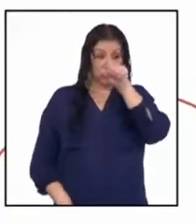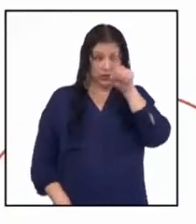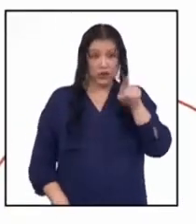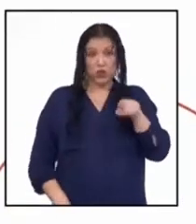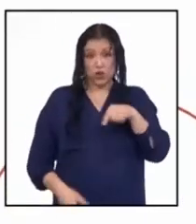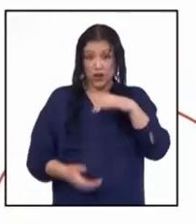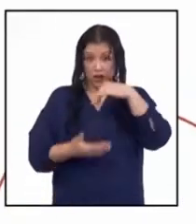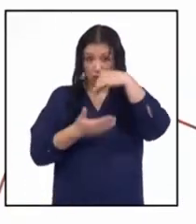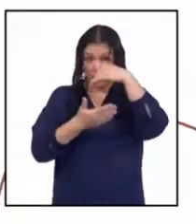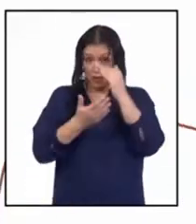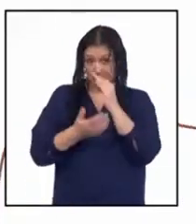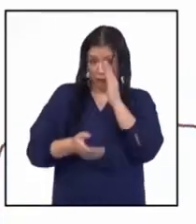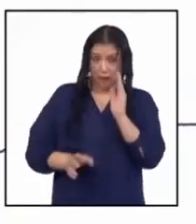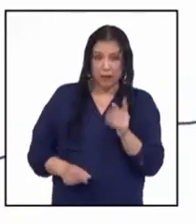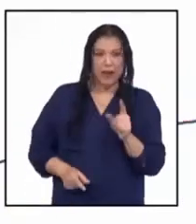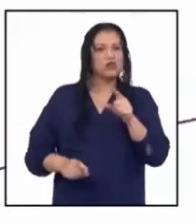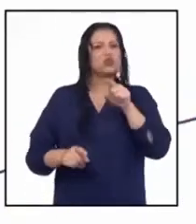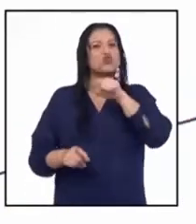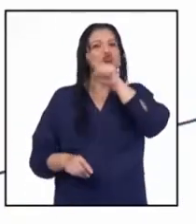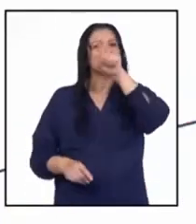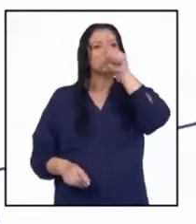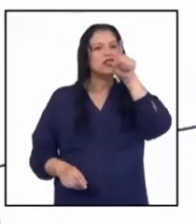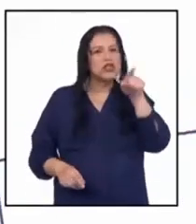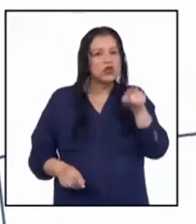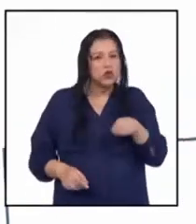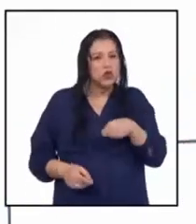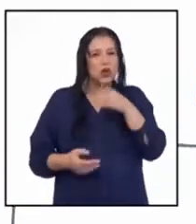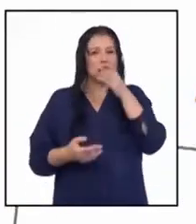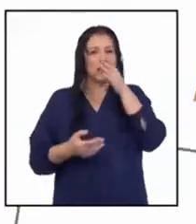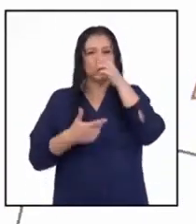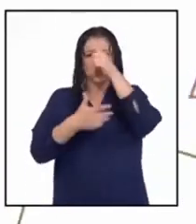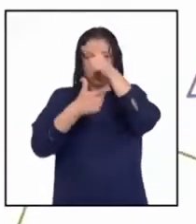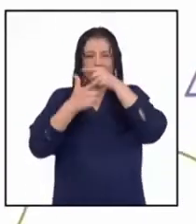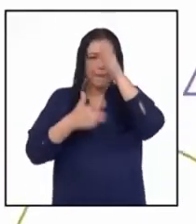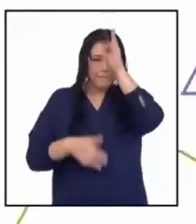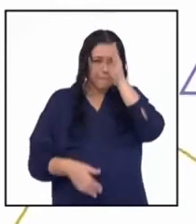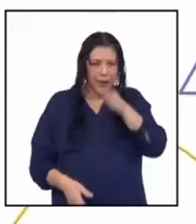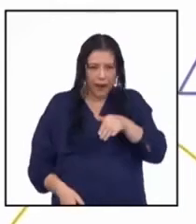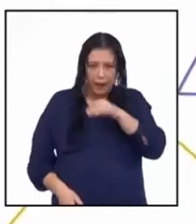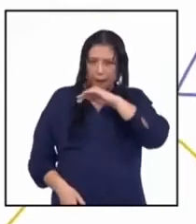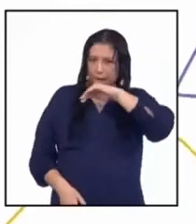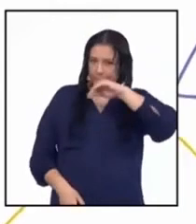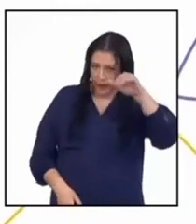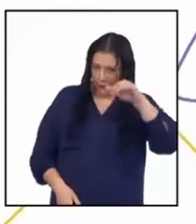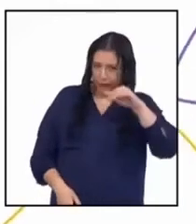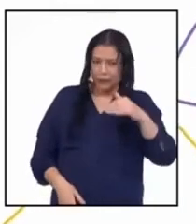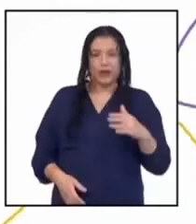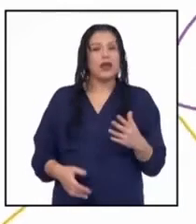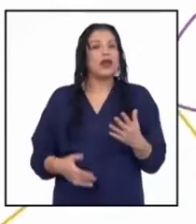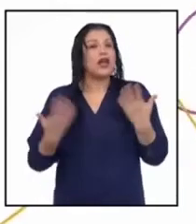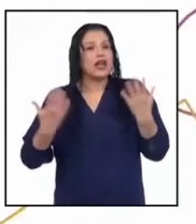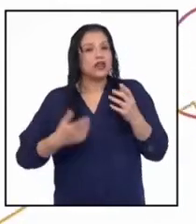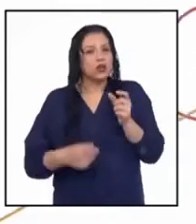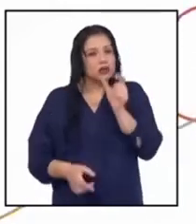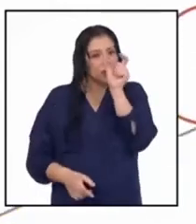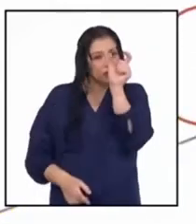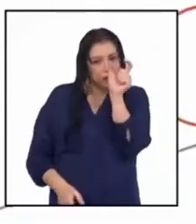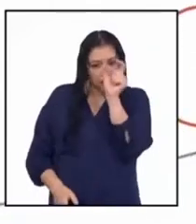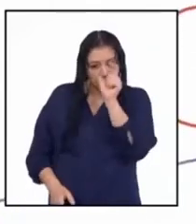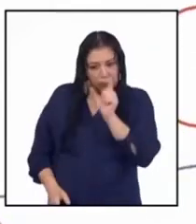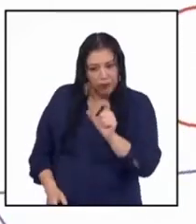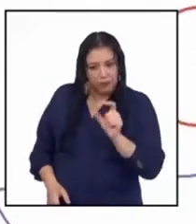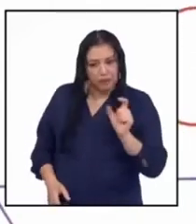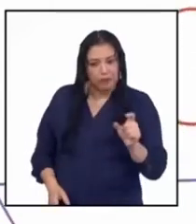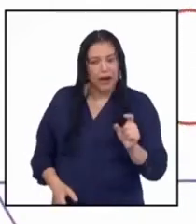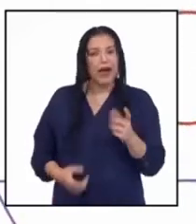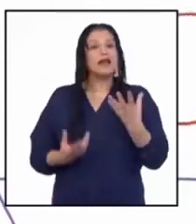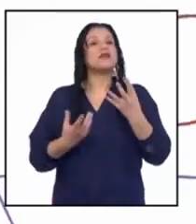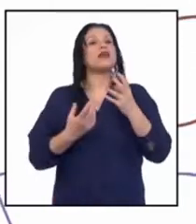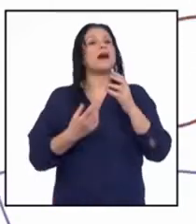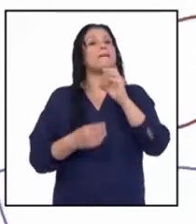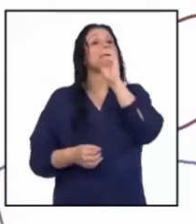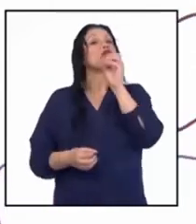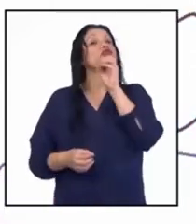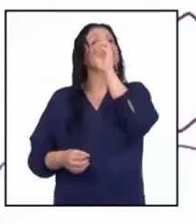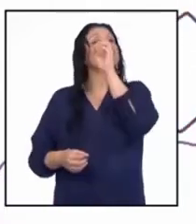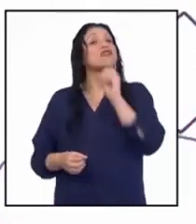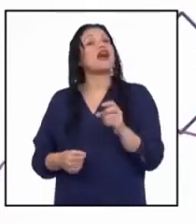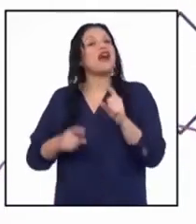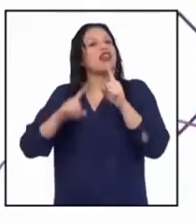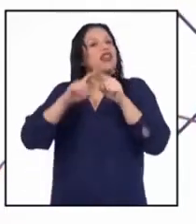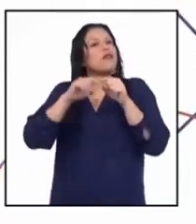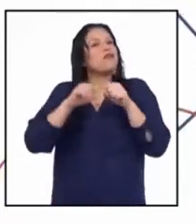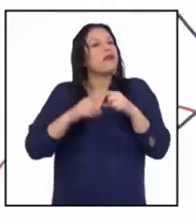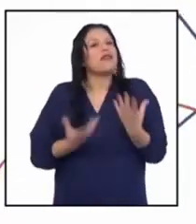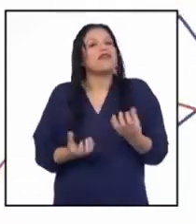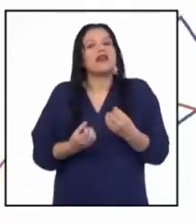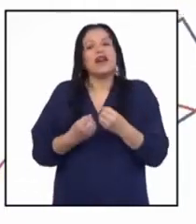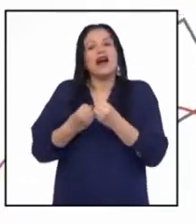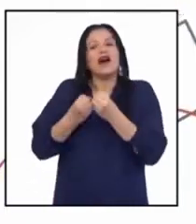sectores es un círculo dividido en partes, donde el área de cada parte es proporcional al número de